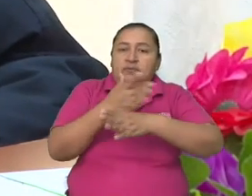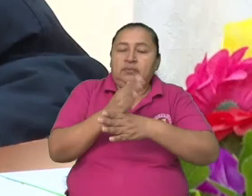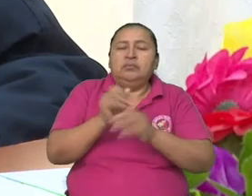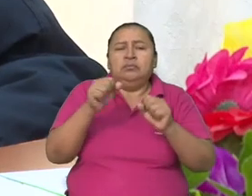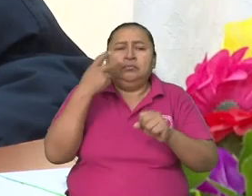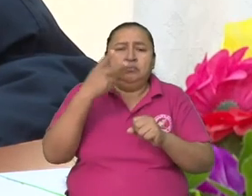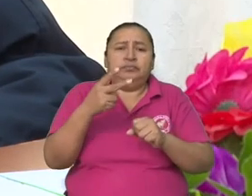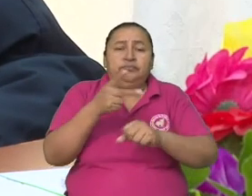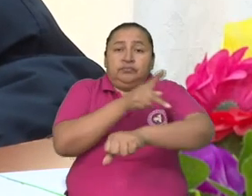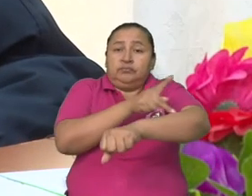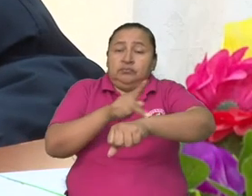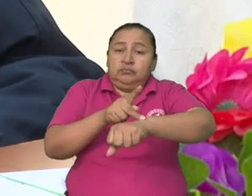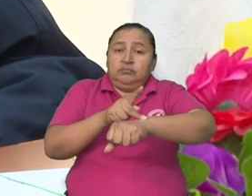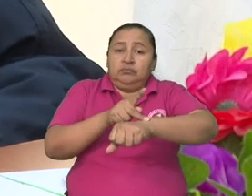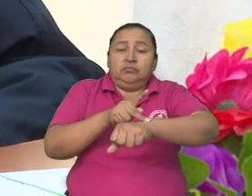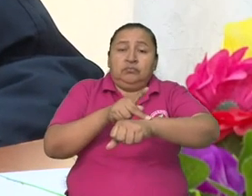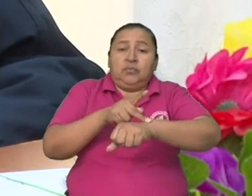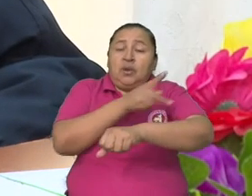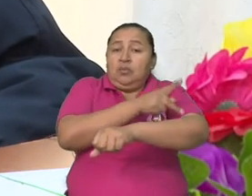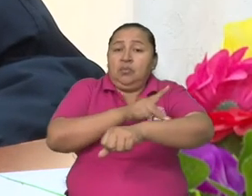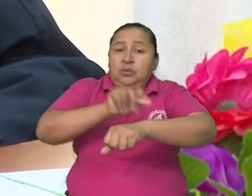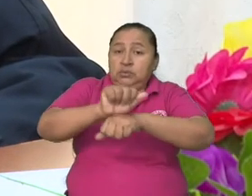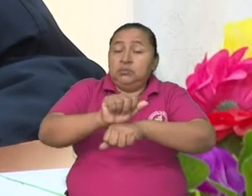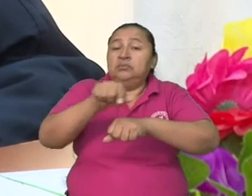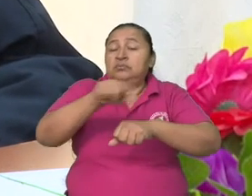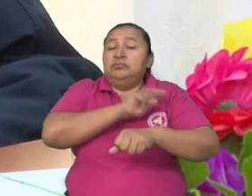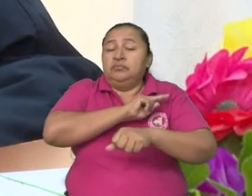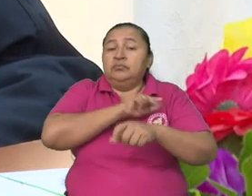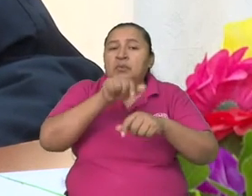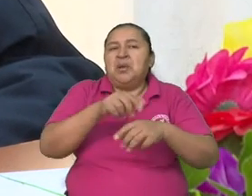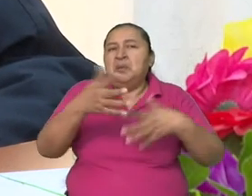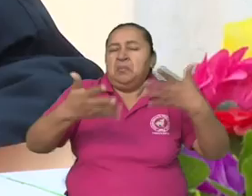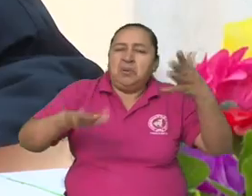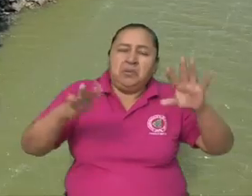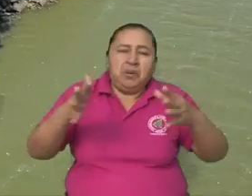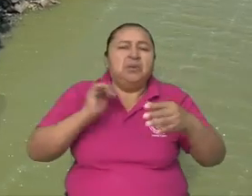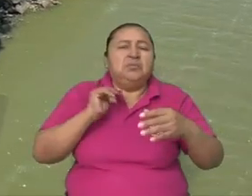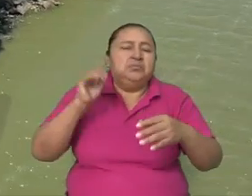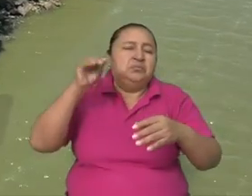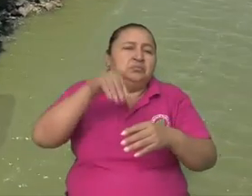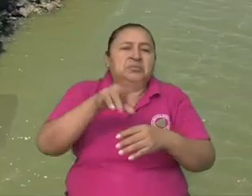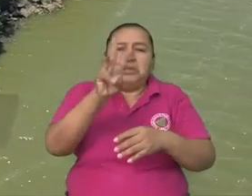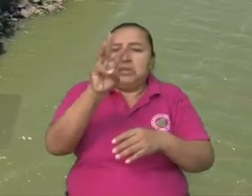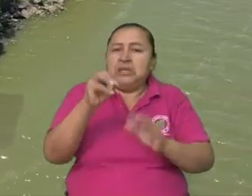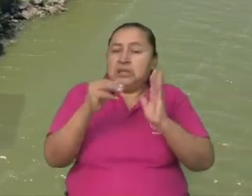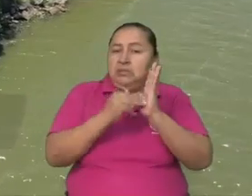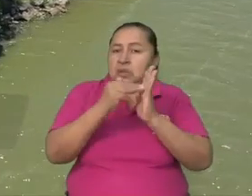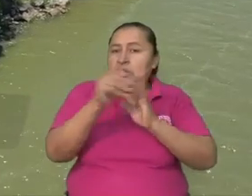puedes ver vos el puerto Salvador Allende. Ahí se ha invertido aproximadamente casi 30 millones de